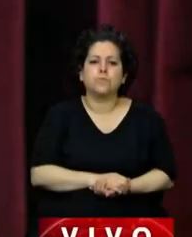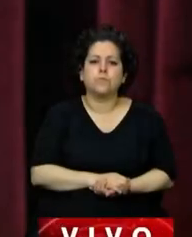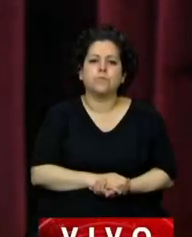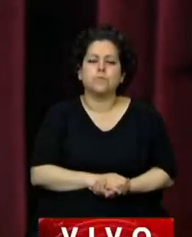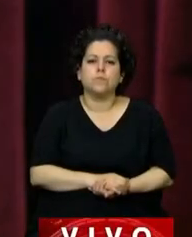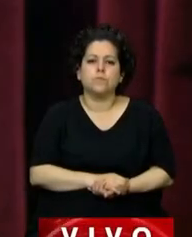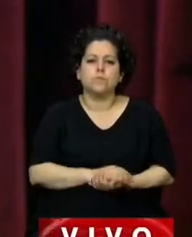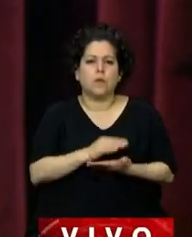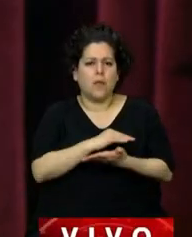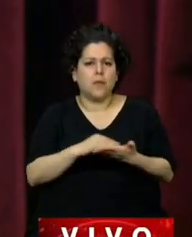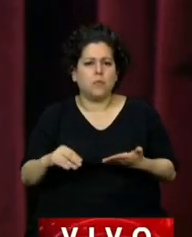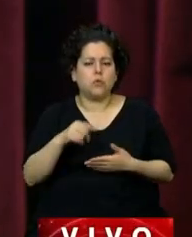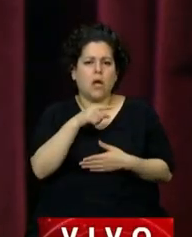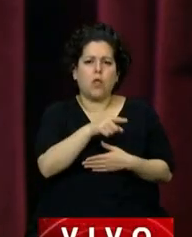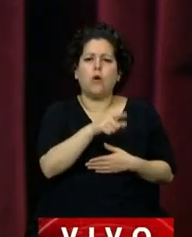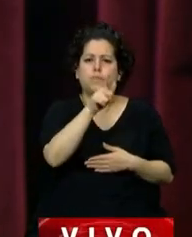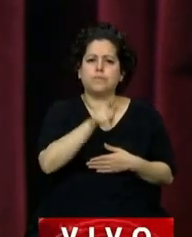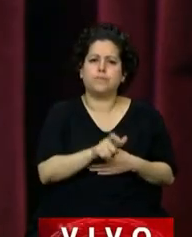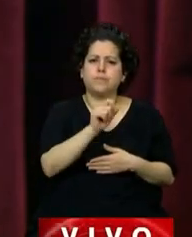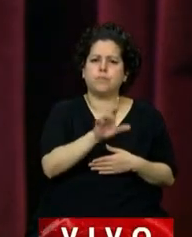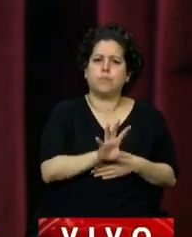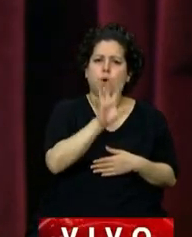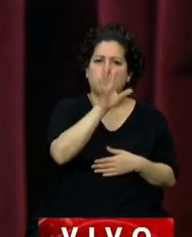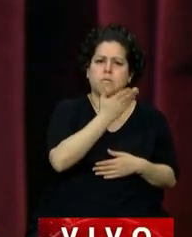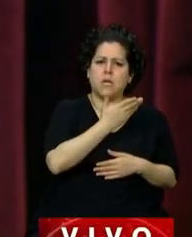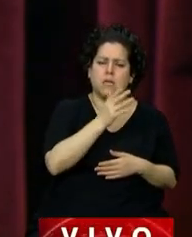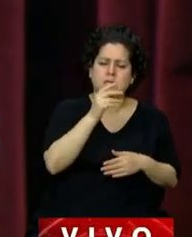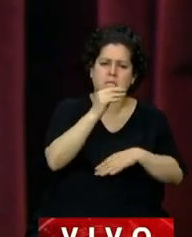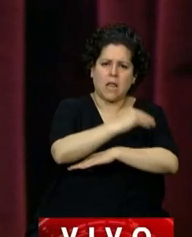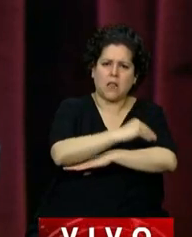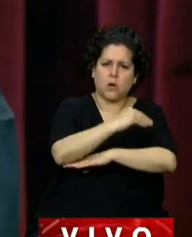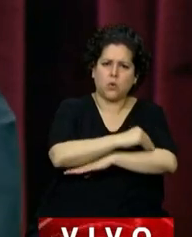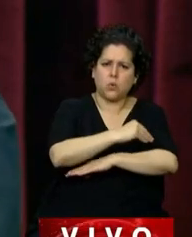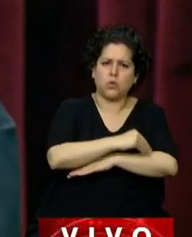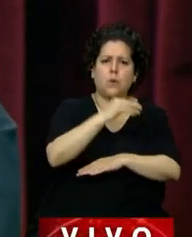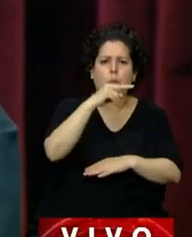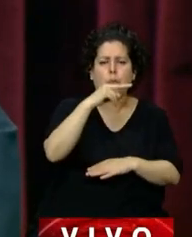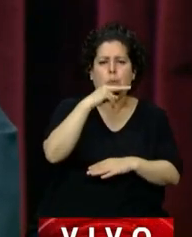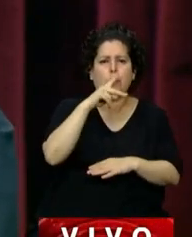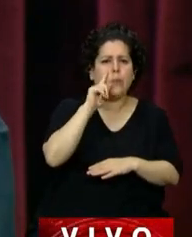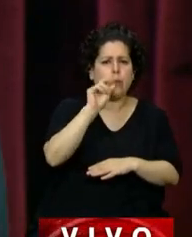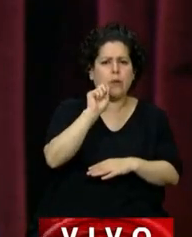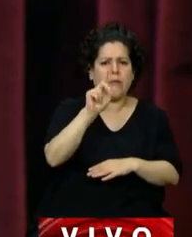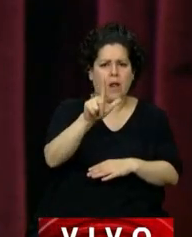en uso de la palabra el diputado por la provincia de Santa Cruz Claudio Vidal